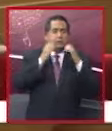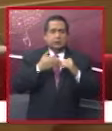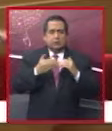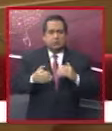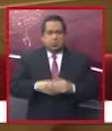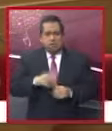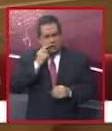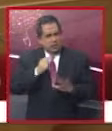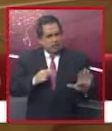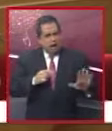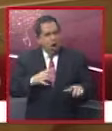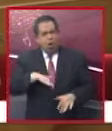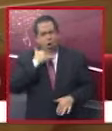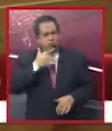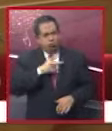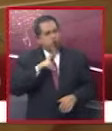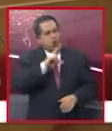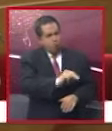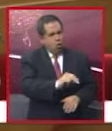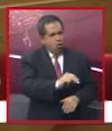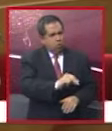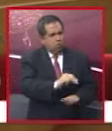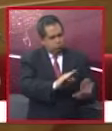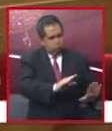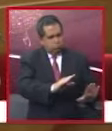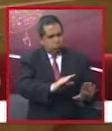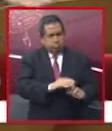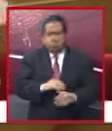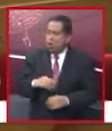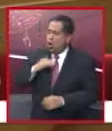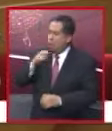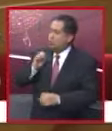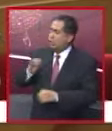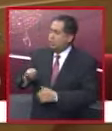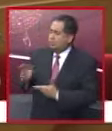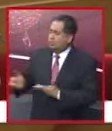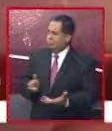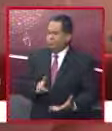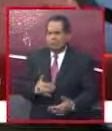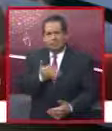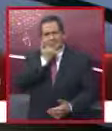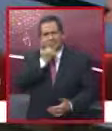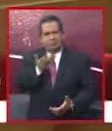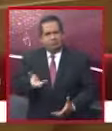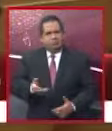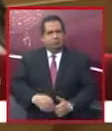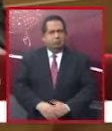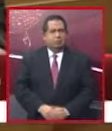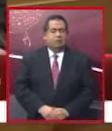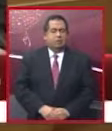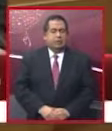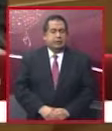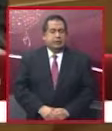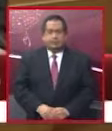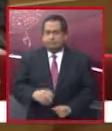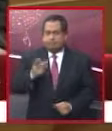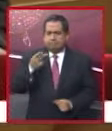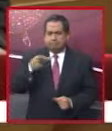dice alto a la corrupción para que diga pase a la corrupción. No